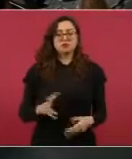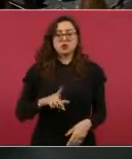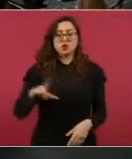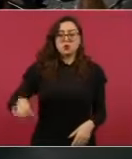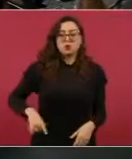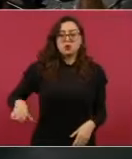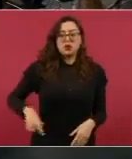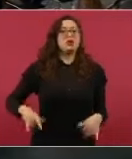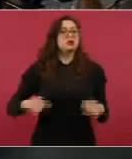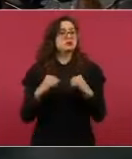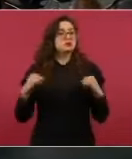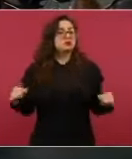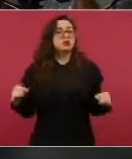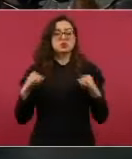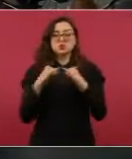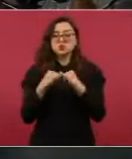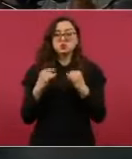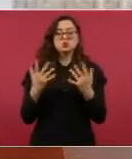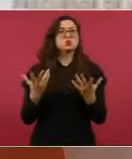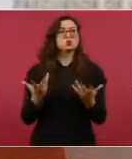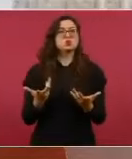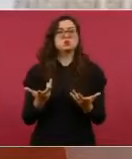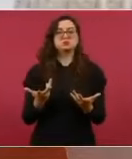de